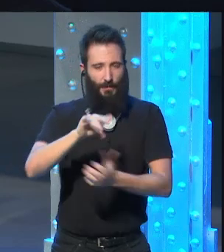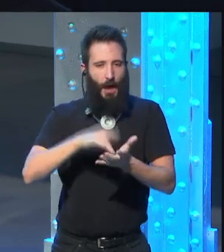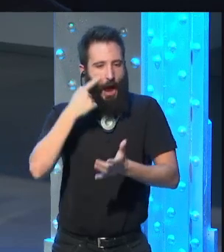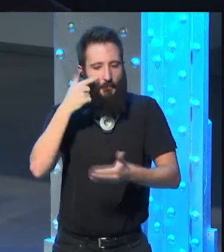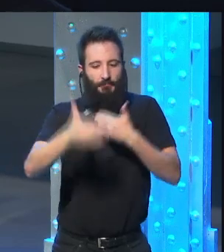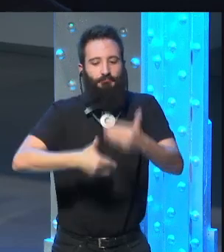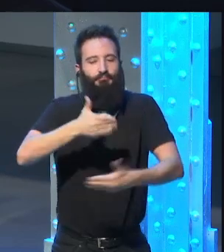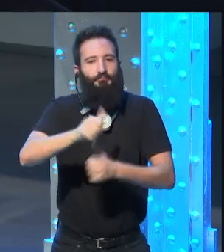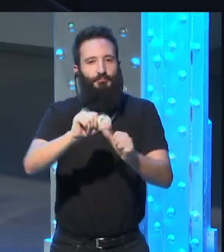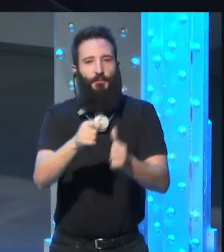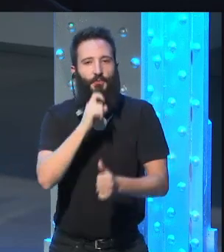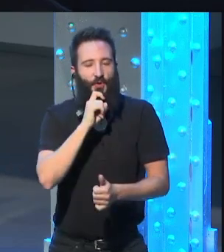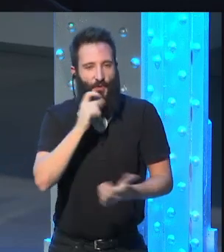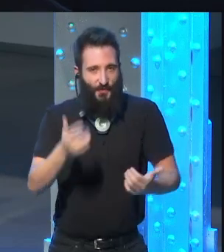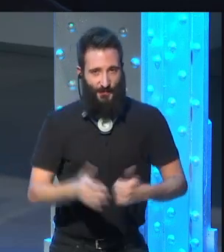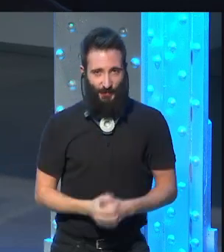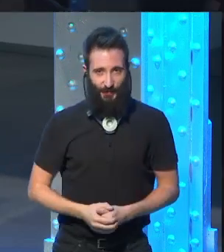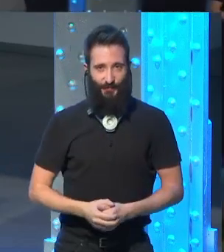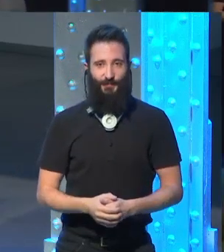verá qué pasa.